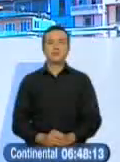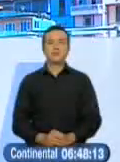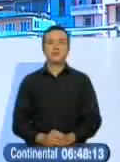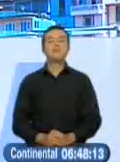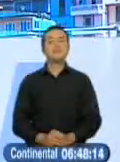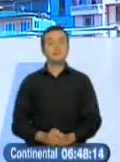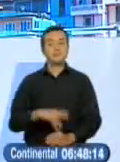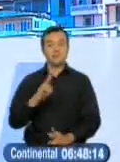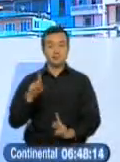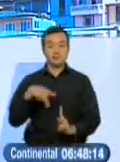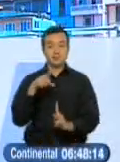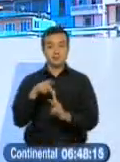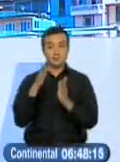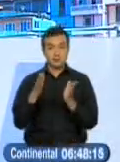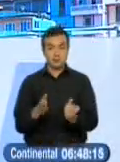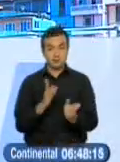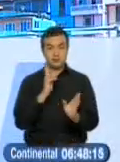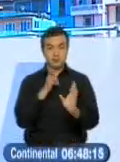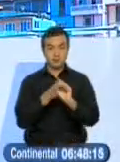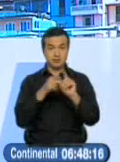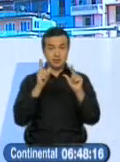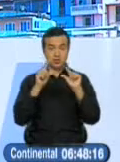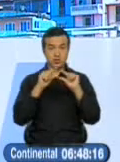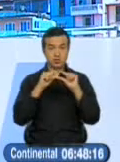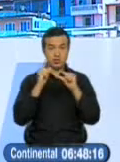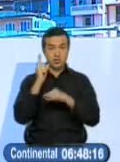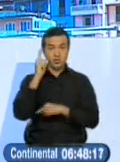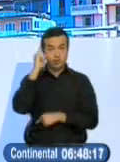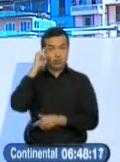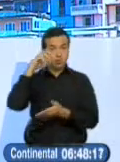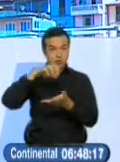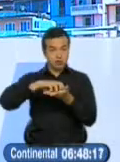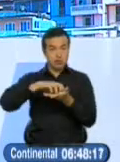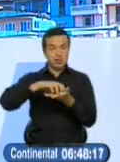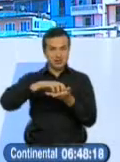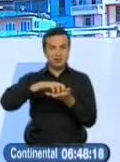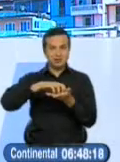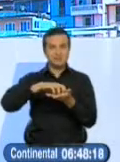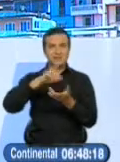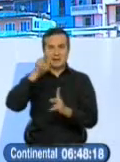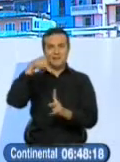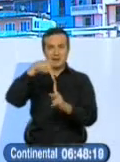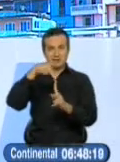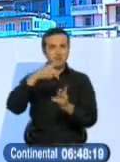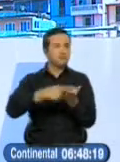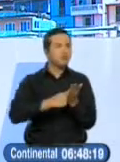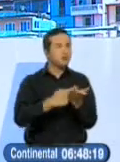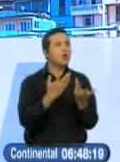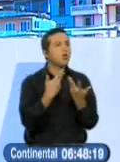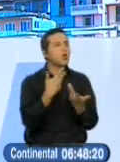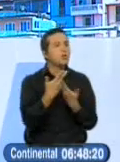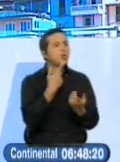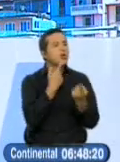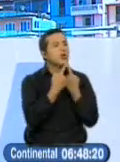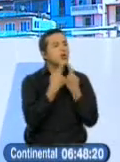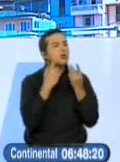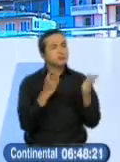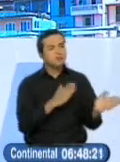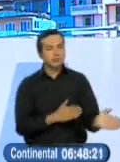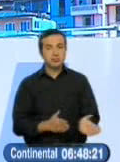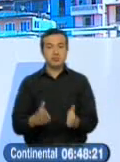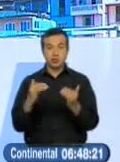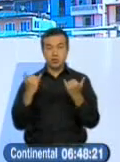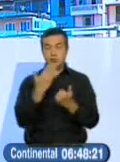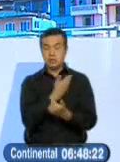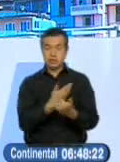Los prefectos que forman parte del consorcio de gobiernos provinciales autónomos sostuvieron una reunión para establecer una agenda para el diálogo que mantendrán hoy